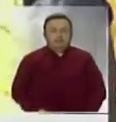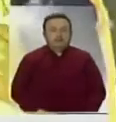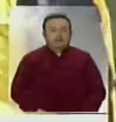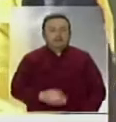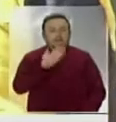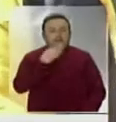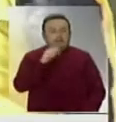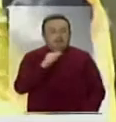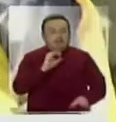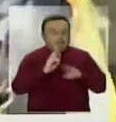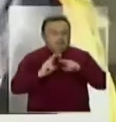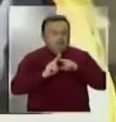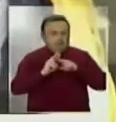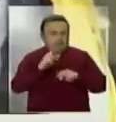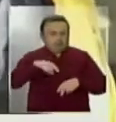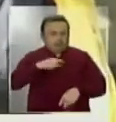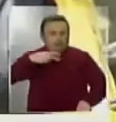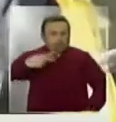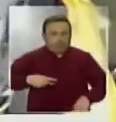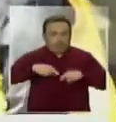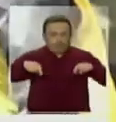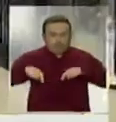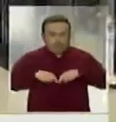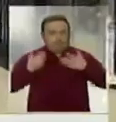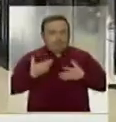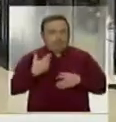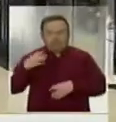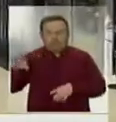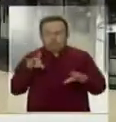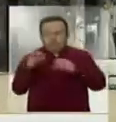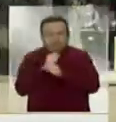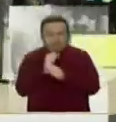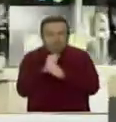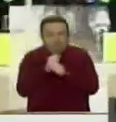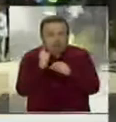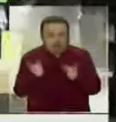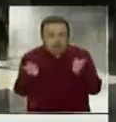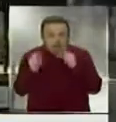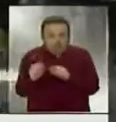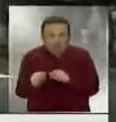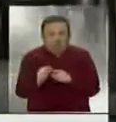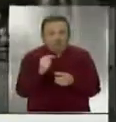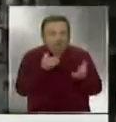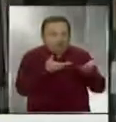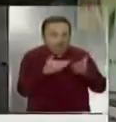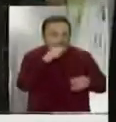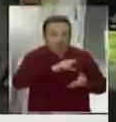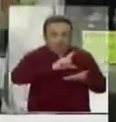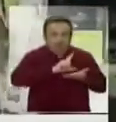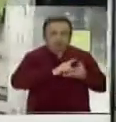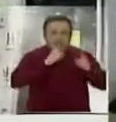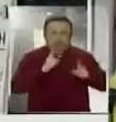Lo que también están perfeccionando los locatarios es lo que tiene que ver con sus empleados, es decir, que quienes vuelvan a atender en